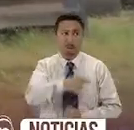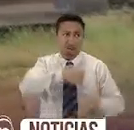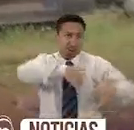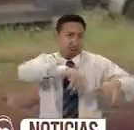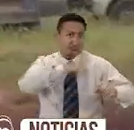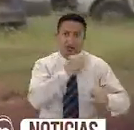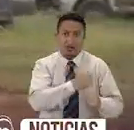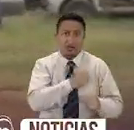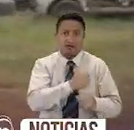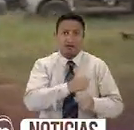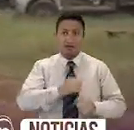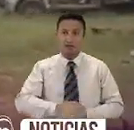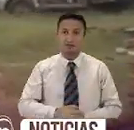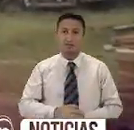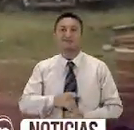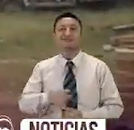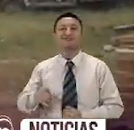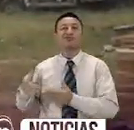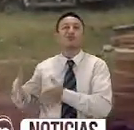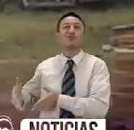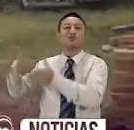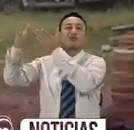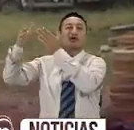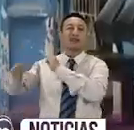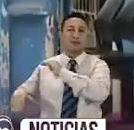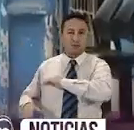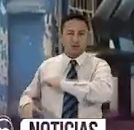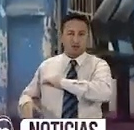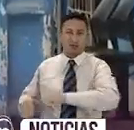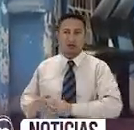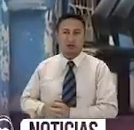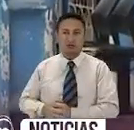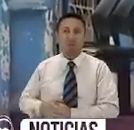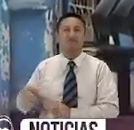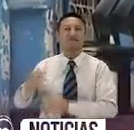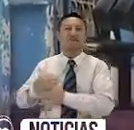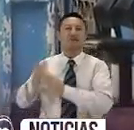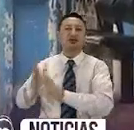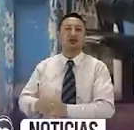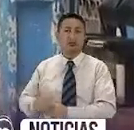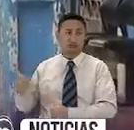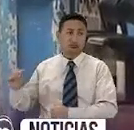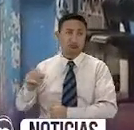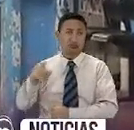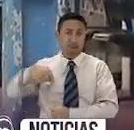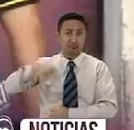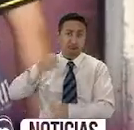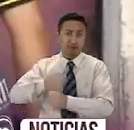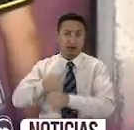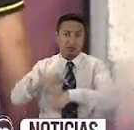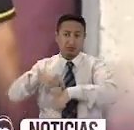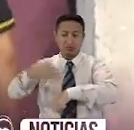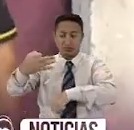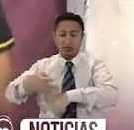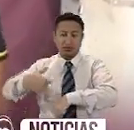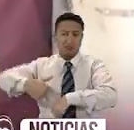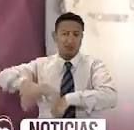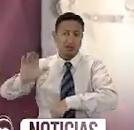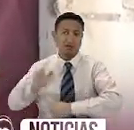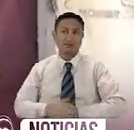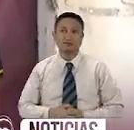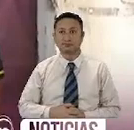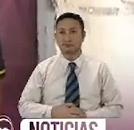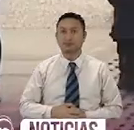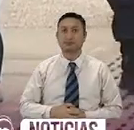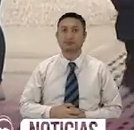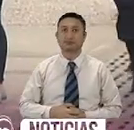con sus labores y en el edificio municipal sus funcionarios se presentaron a la hora puntual para continuar con sus